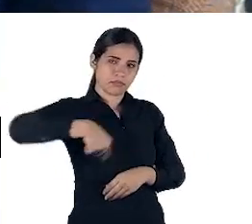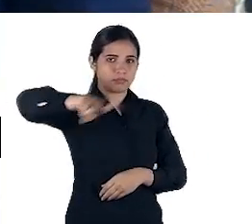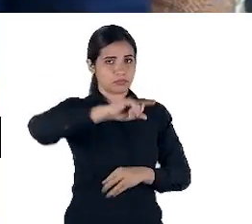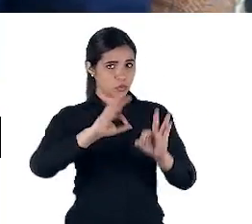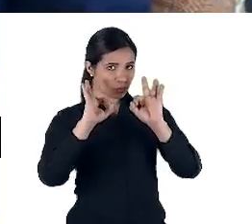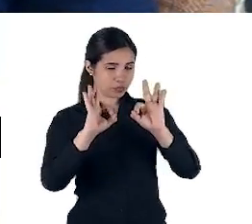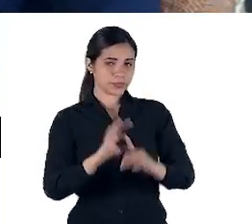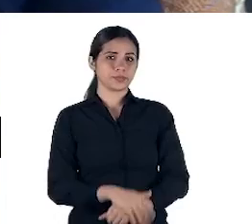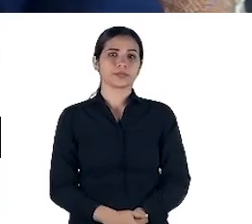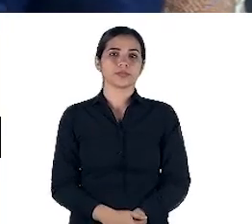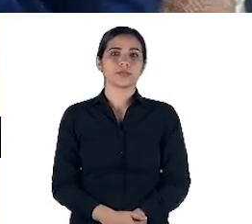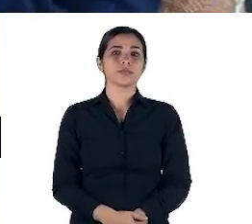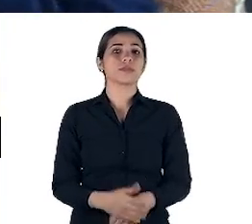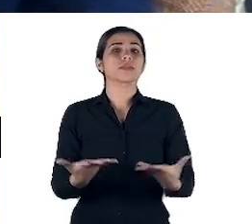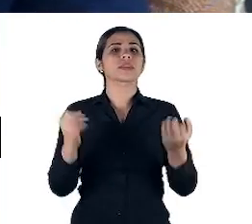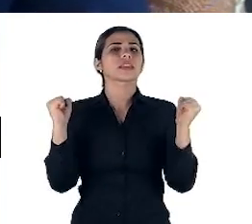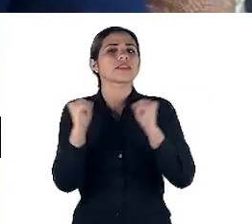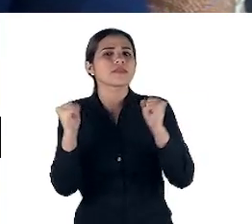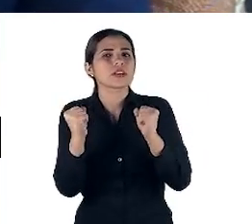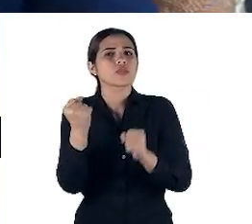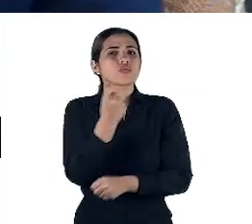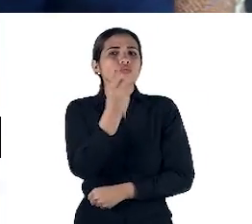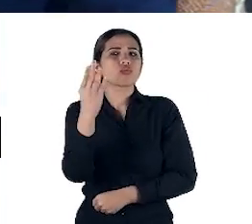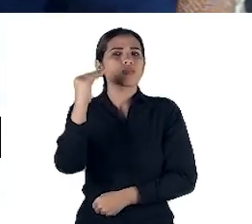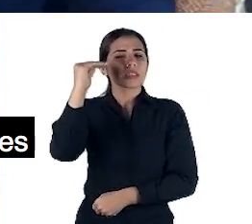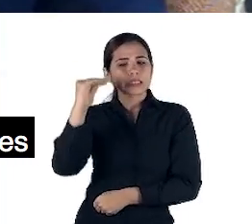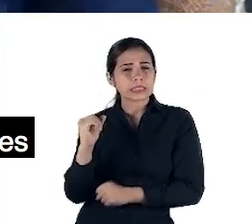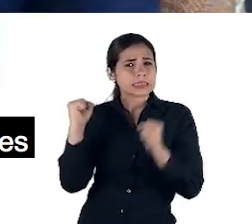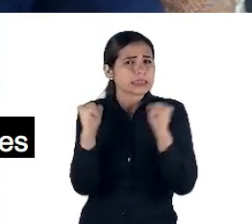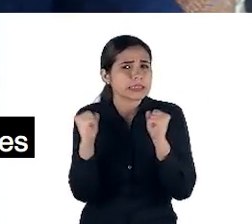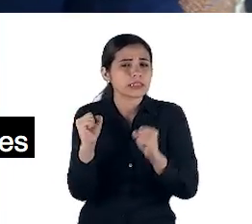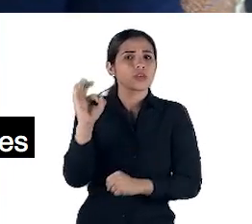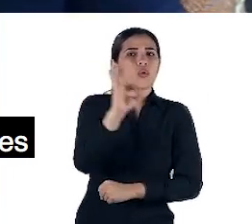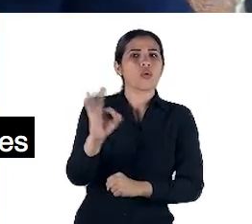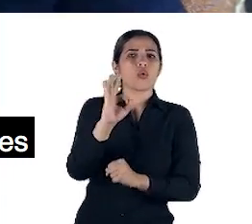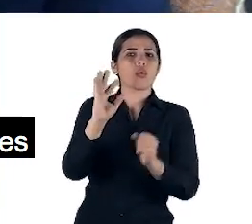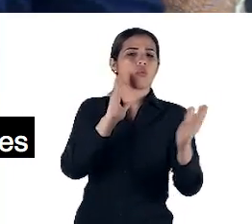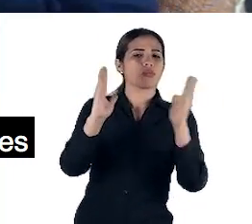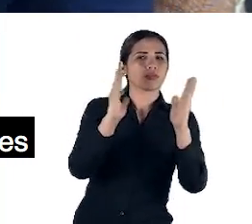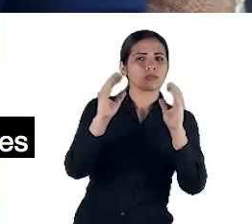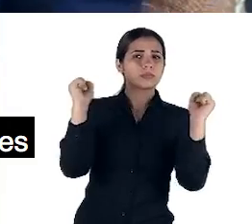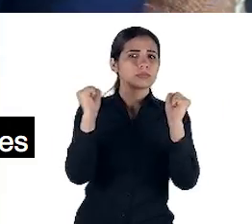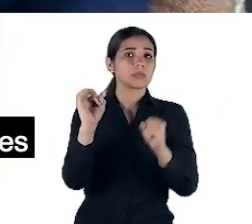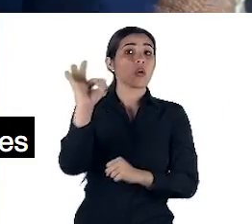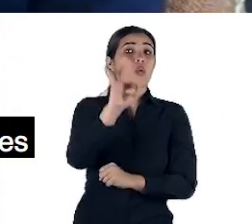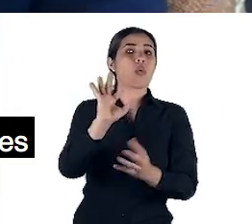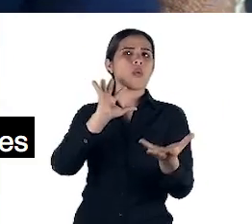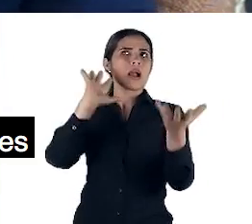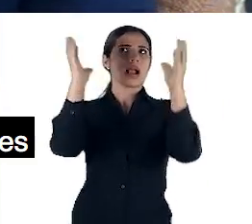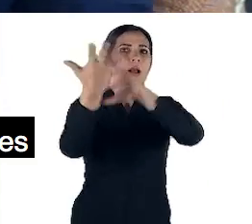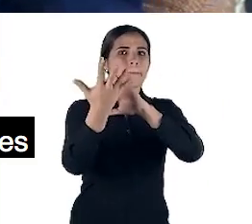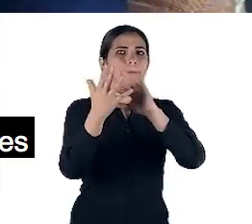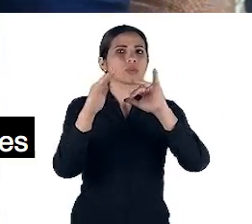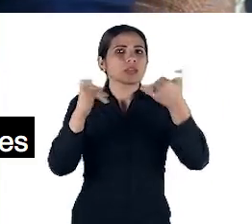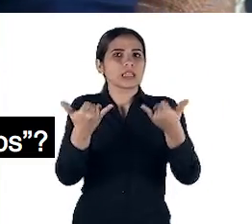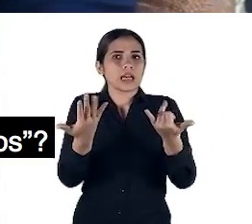¿es el invierno por la temperatura, es el invierno por la estación, o es el cambio en realidad